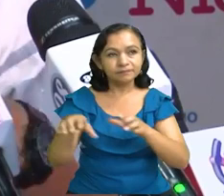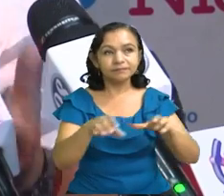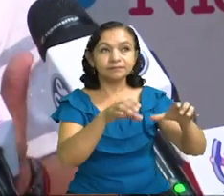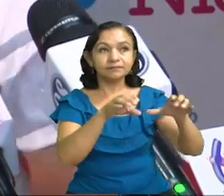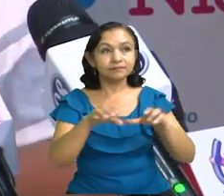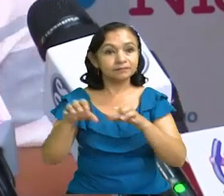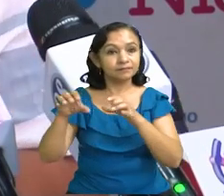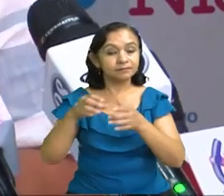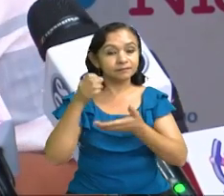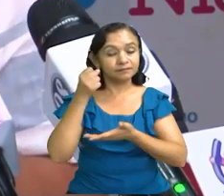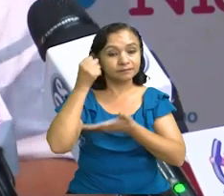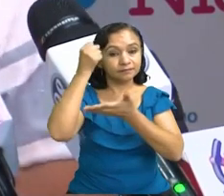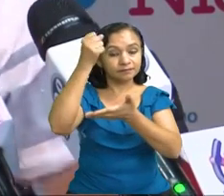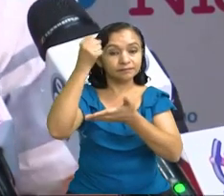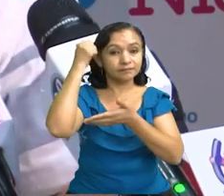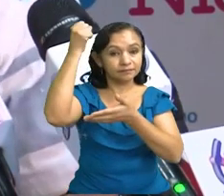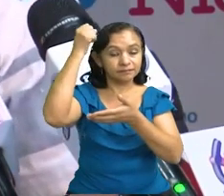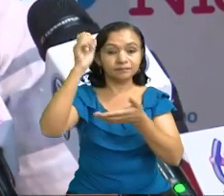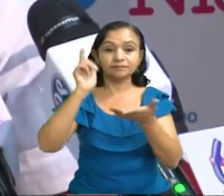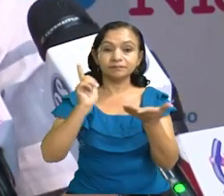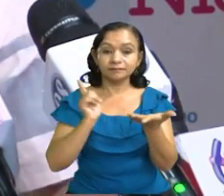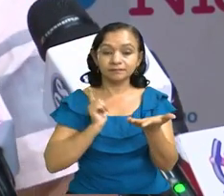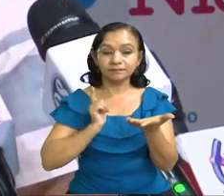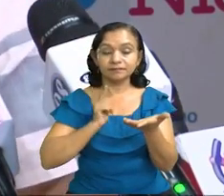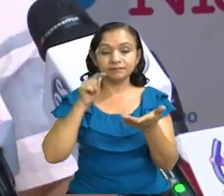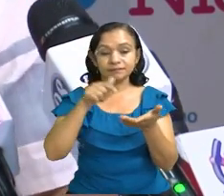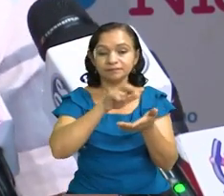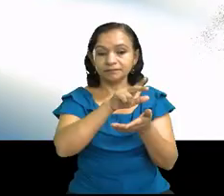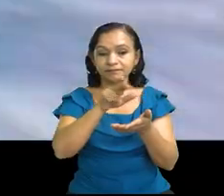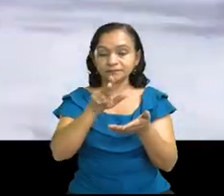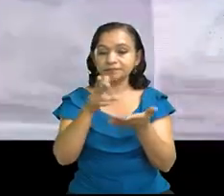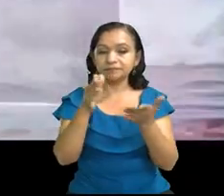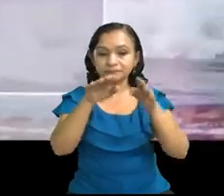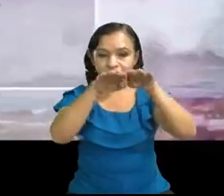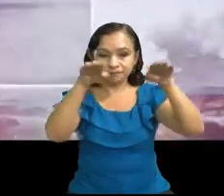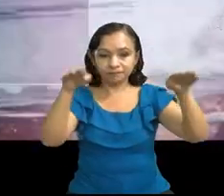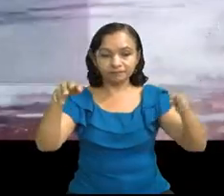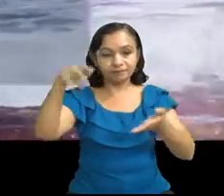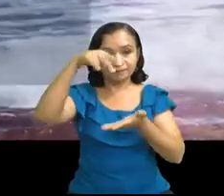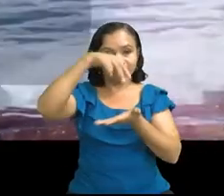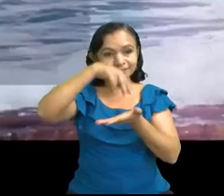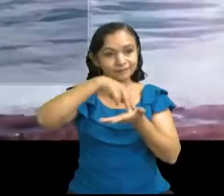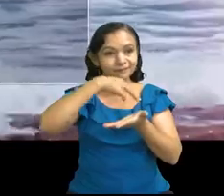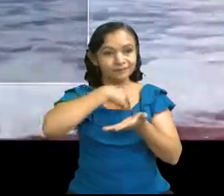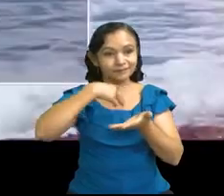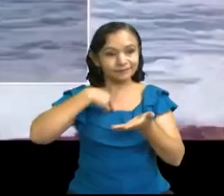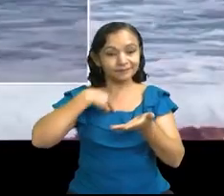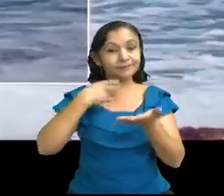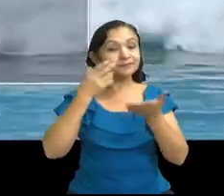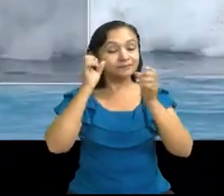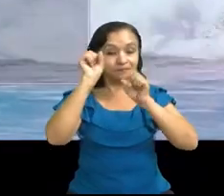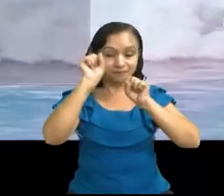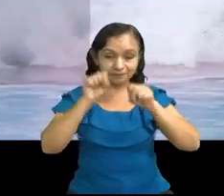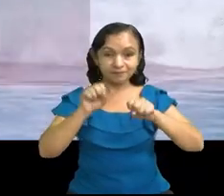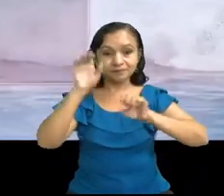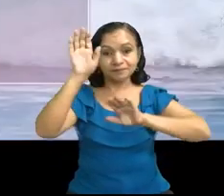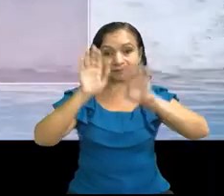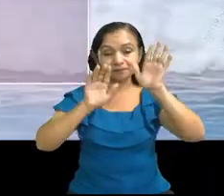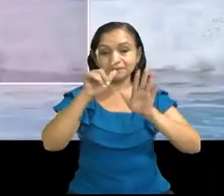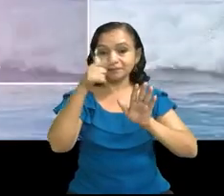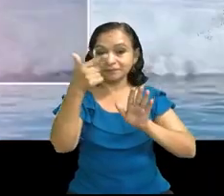y premios que vamos a tener en Tarima Central. En este torneo, los atletas podrán competir en